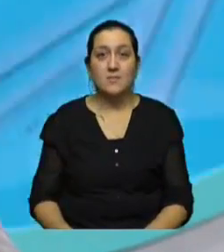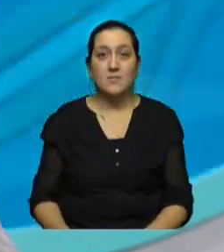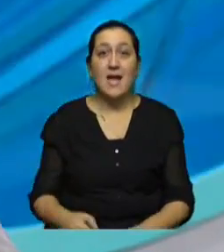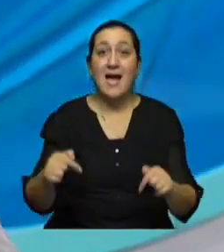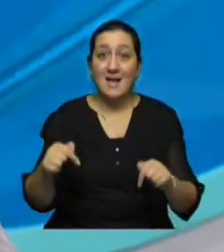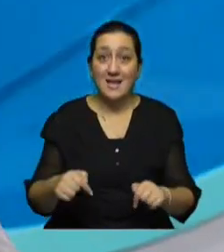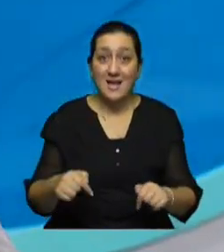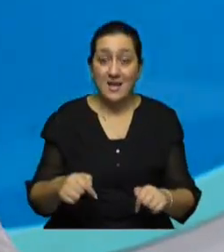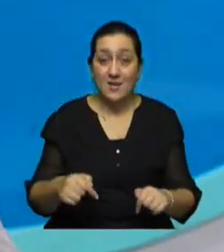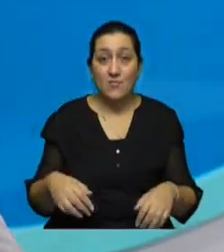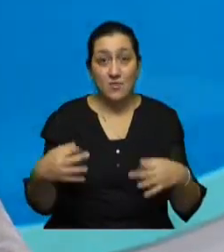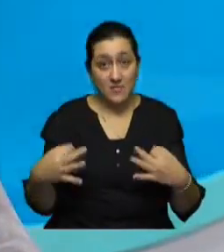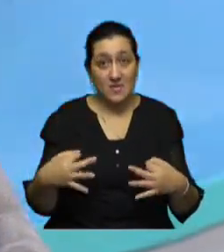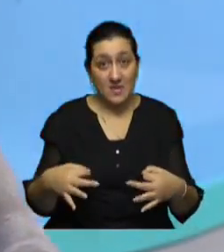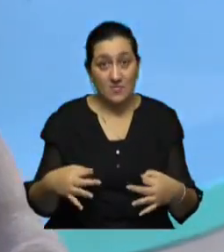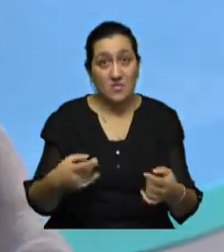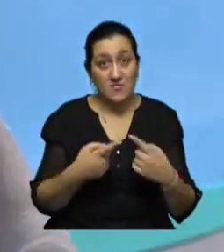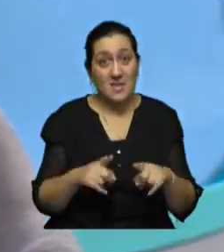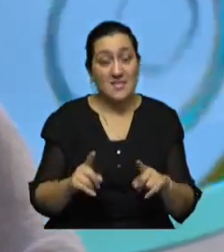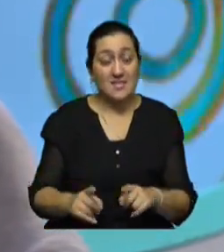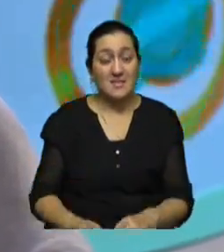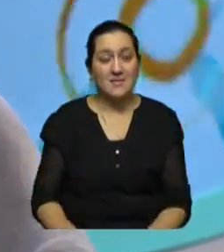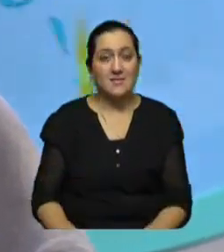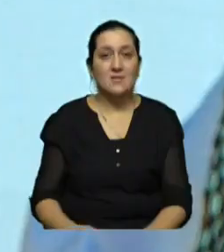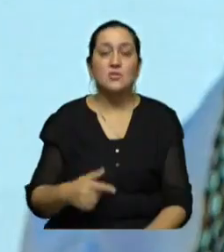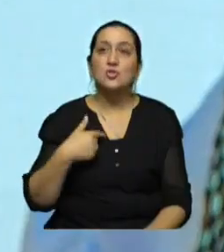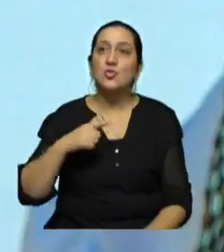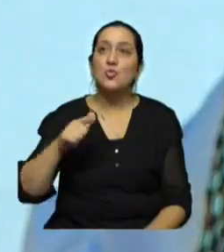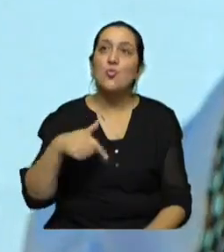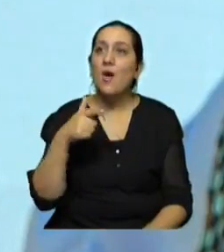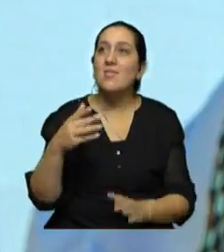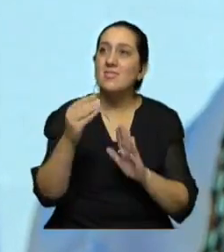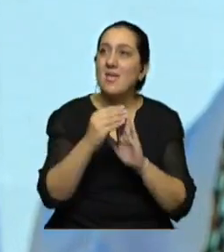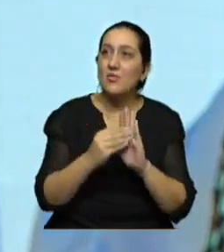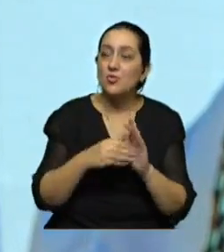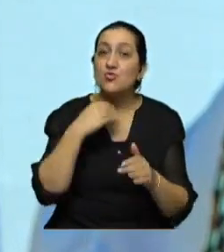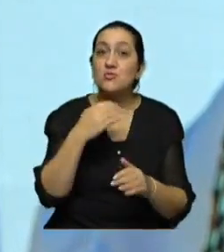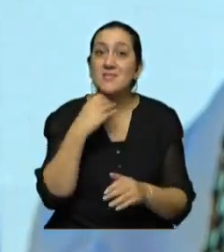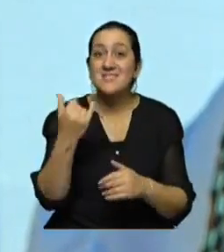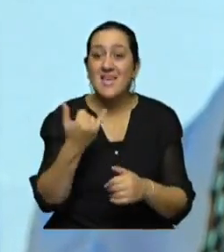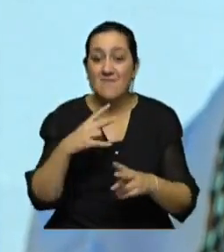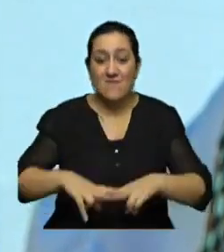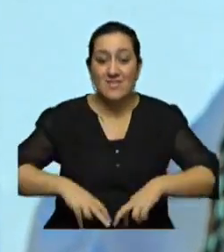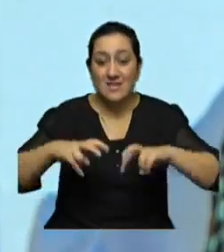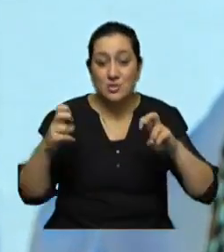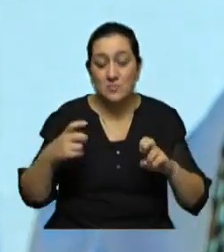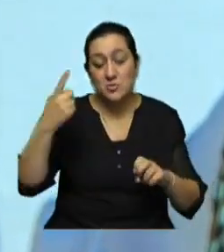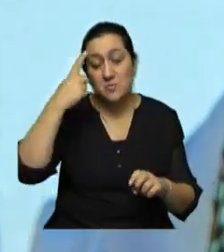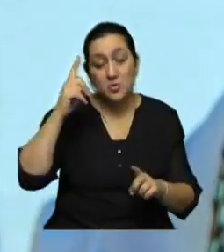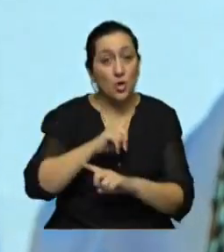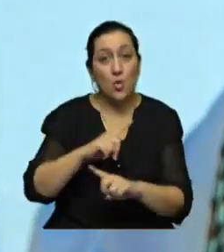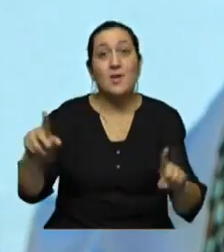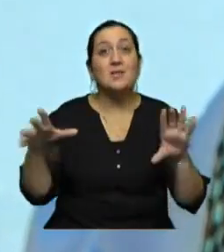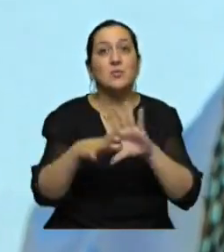acá significó, y es interesante eso. Son observaciones, yo no tengo datos, ni no sé si hay investigaciones, pero yo no creo que sea una casualidad que